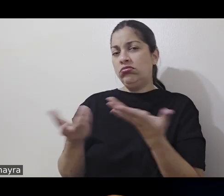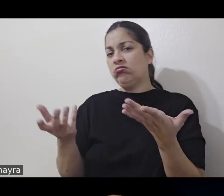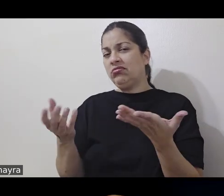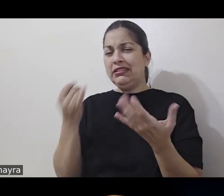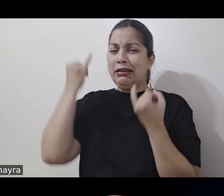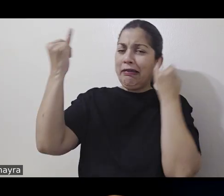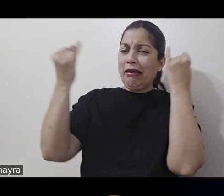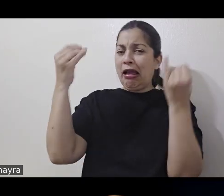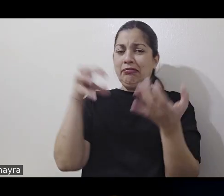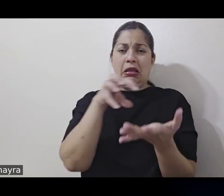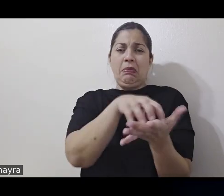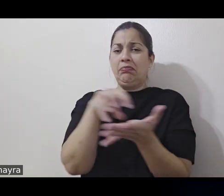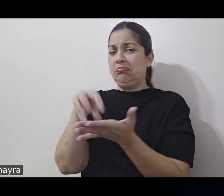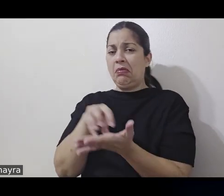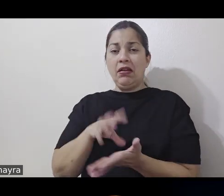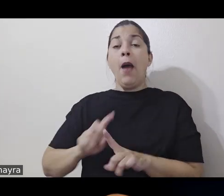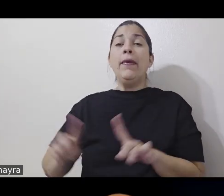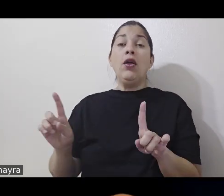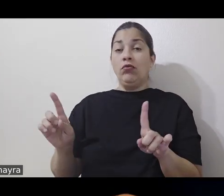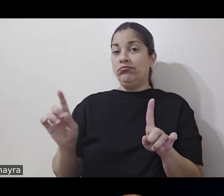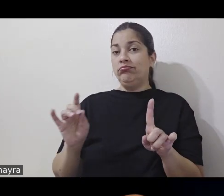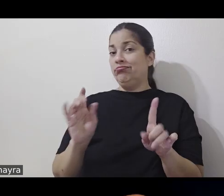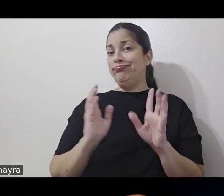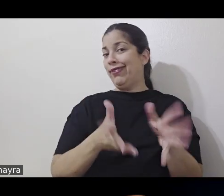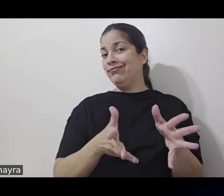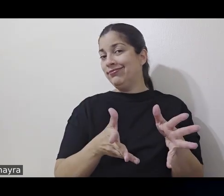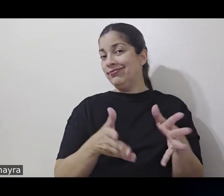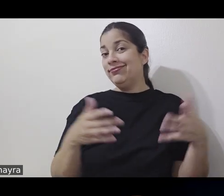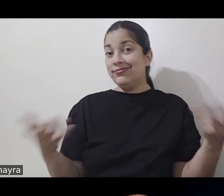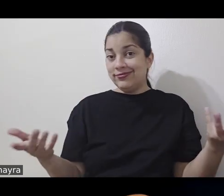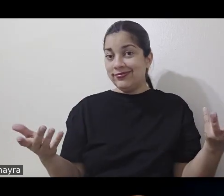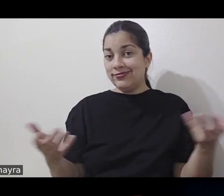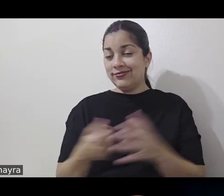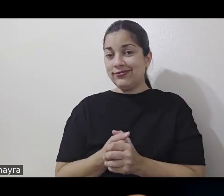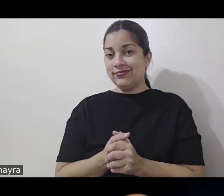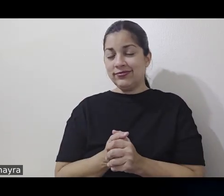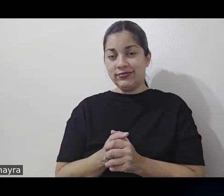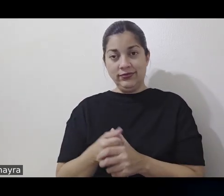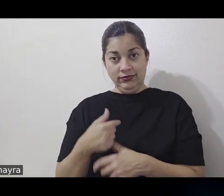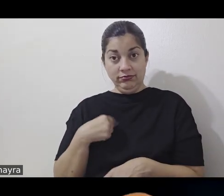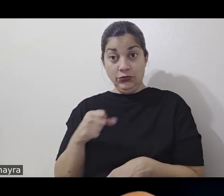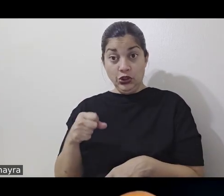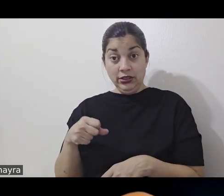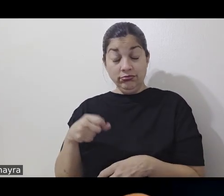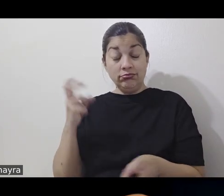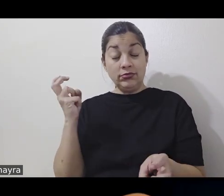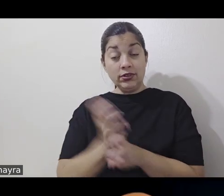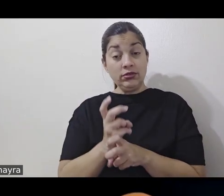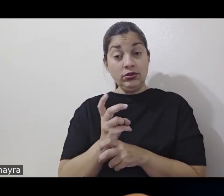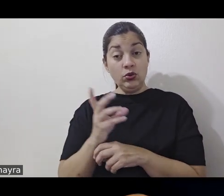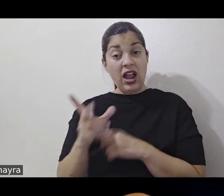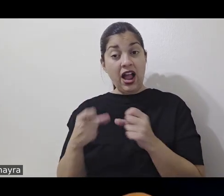morboseos de ideas, pero ahí quedaba. Y era como que sí, y me costó más de un